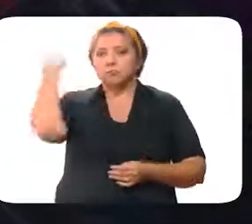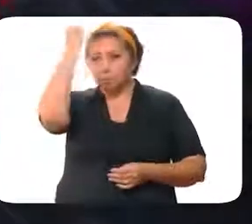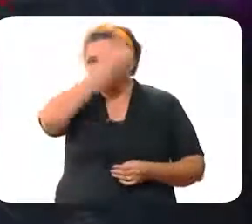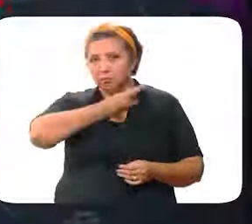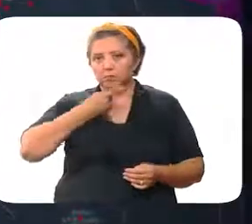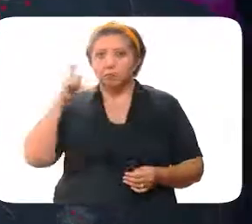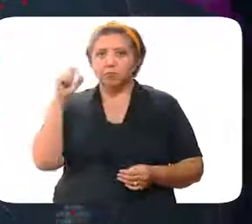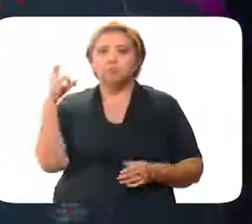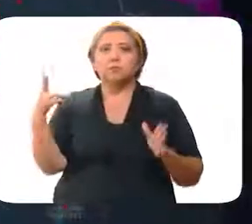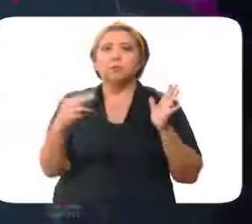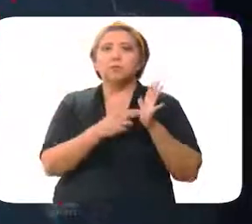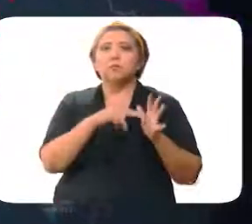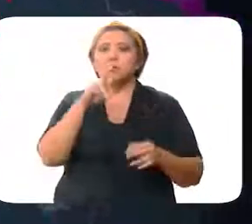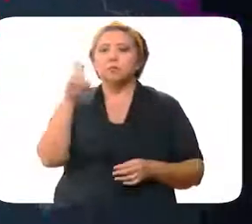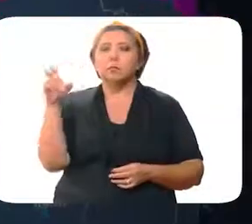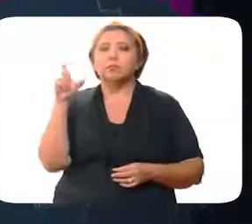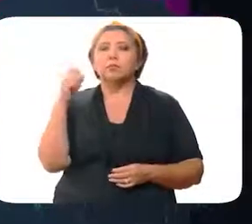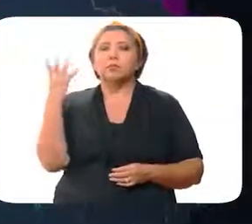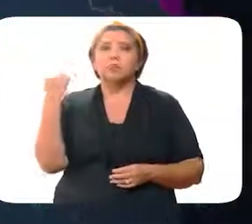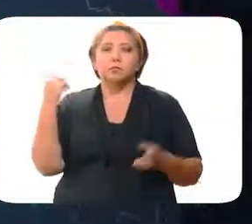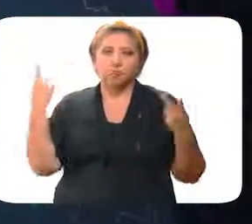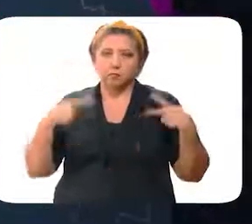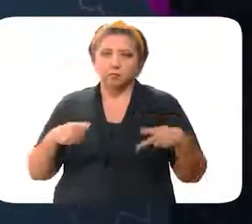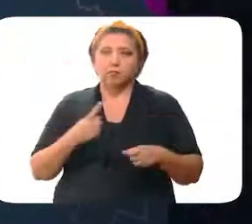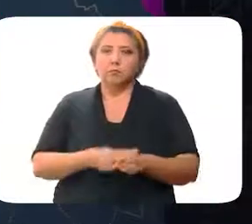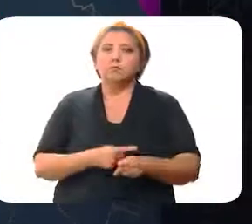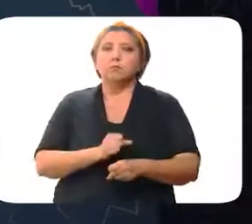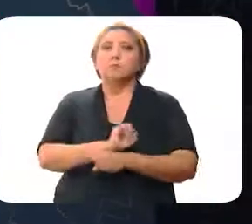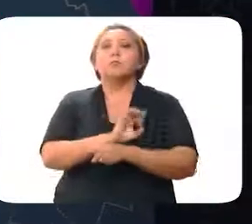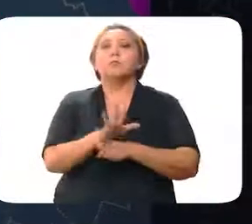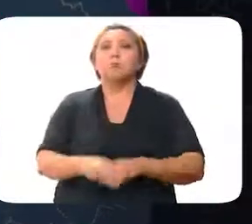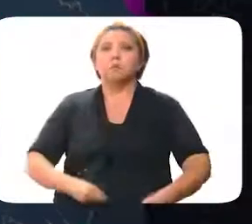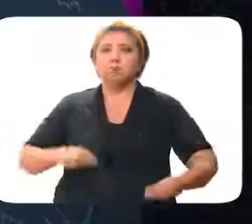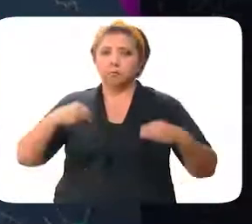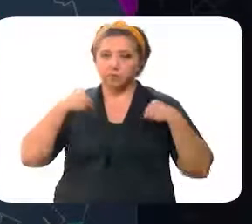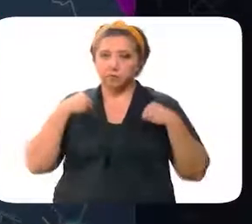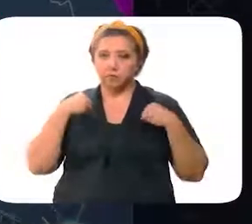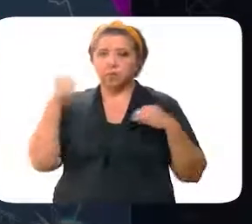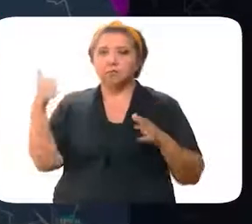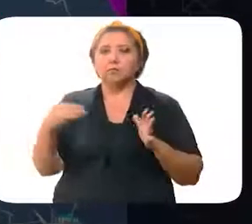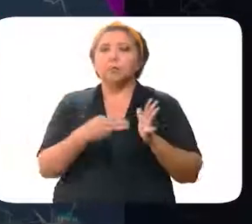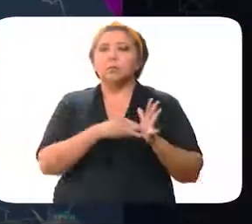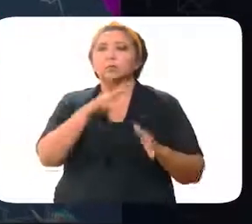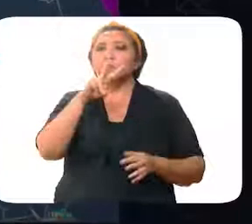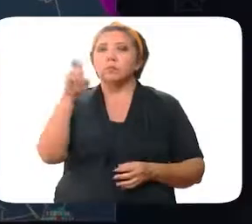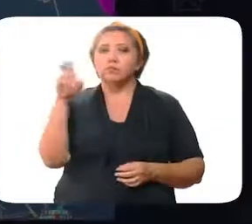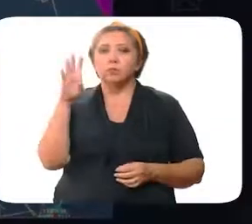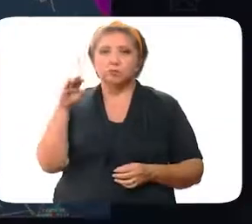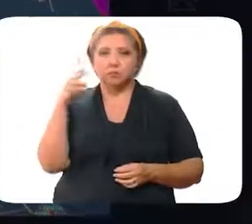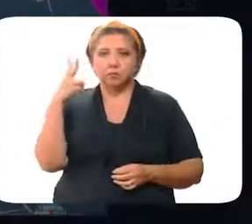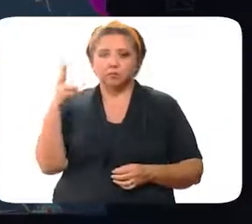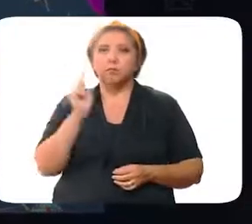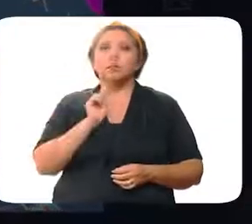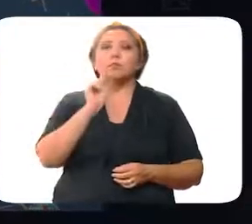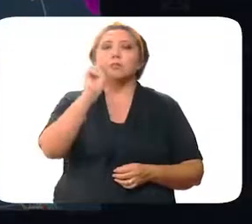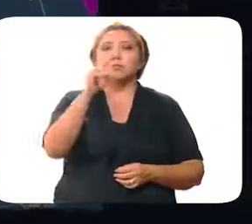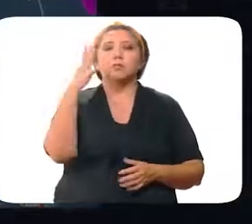diagnosticado 22,229 personas contagiadas de coronavirus que viven, 6,292 en la zona